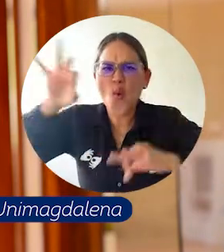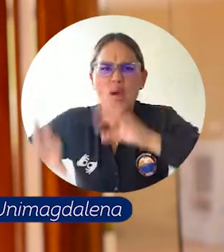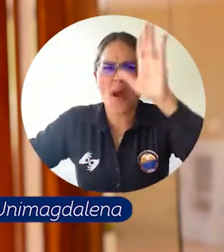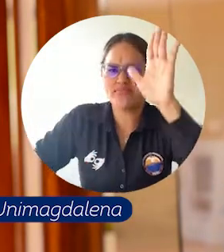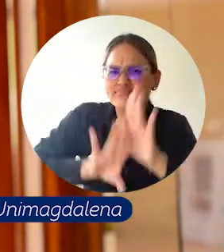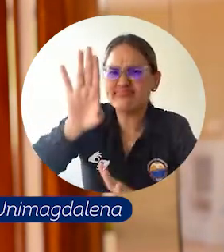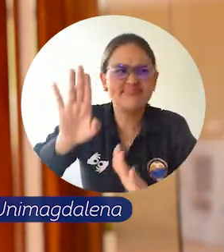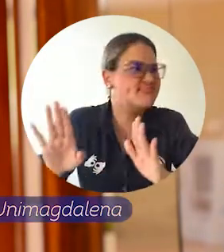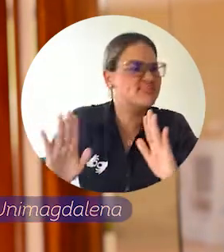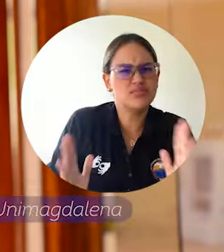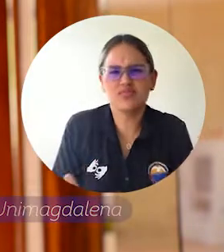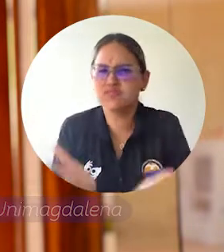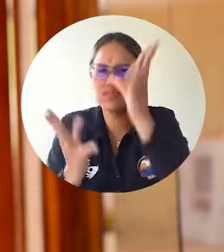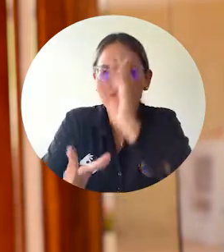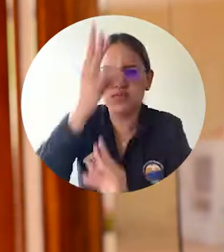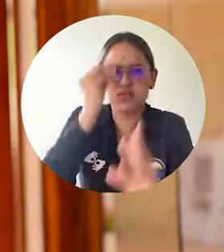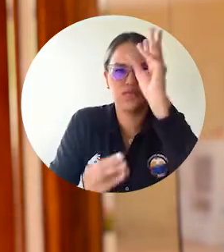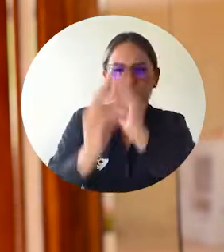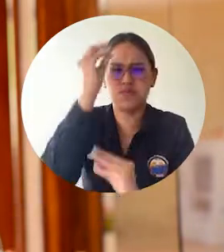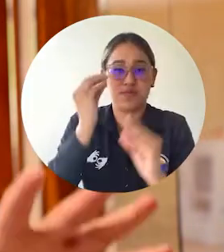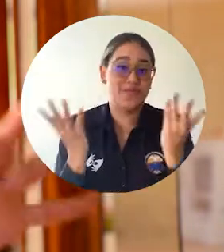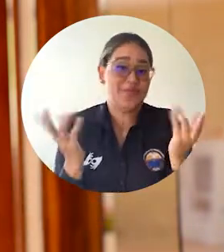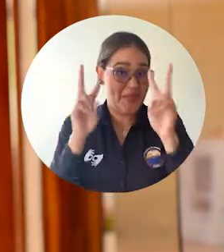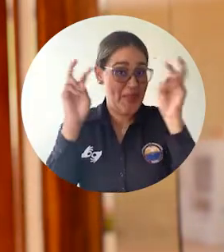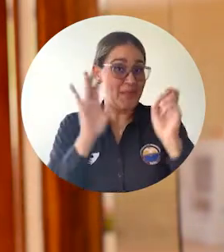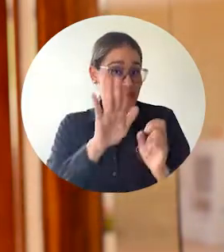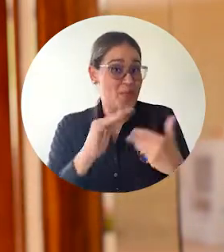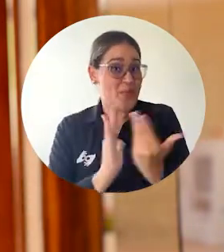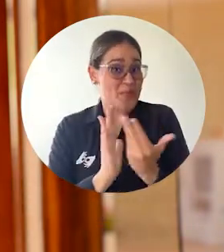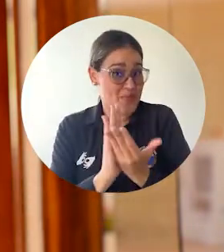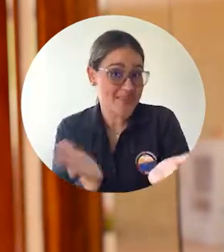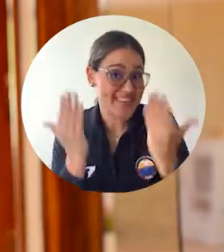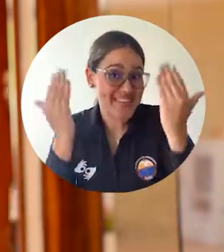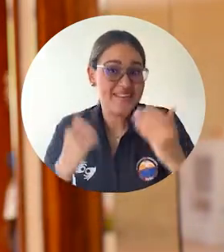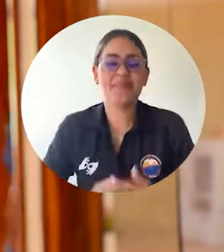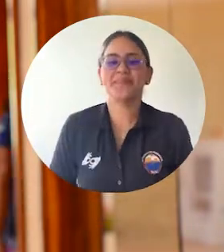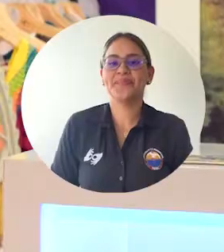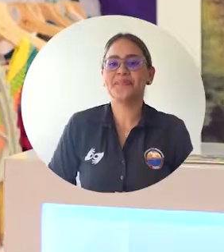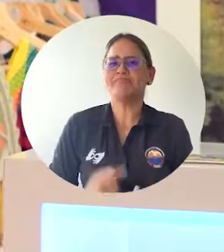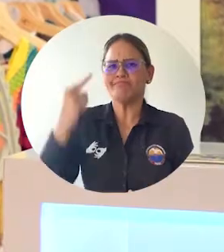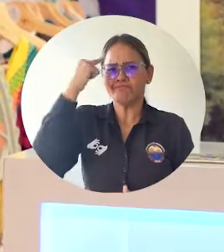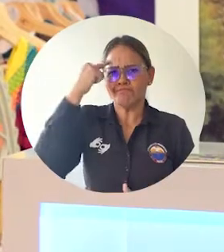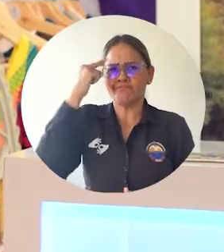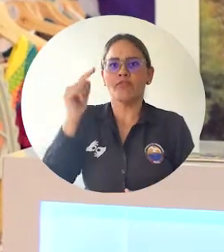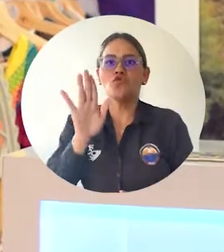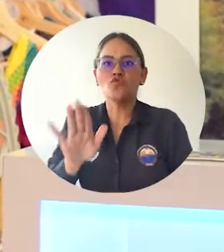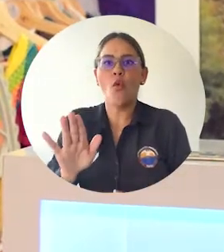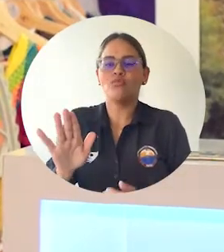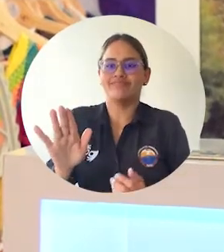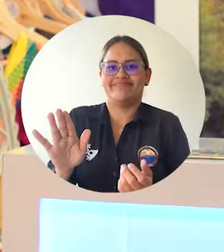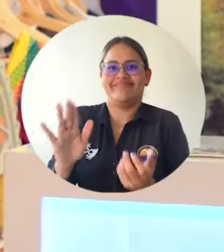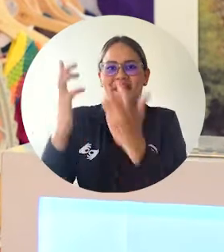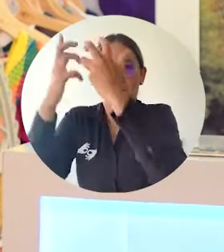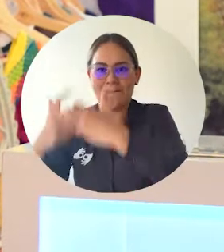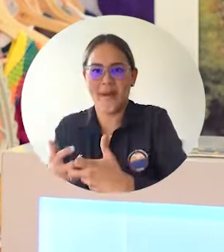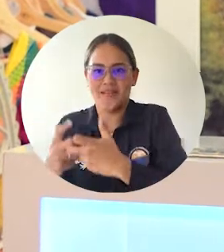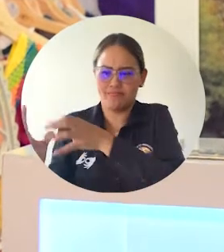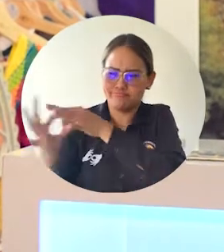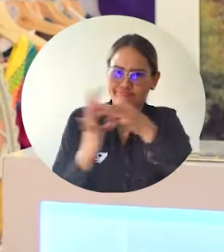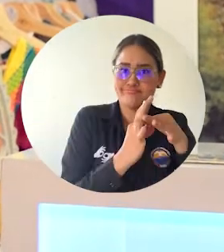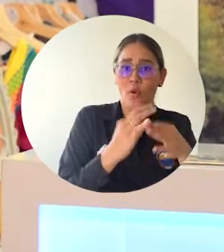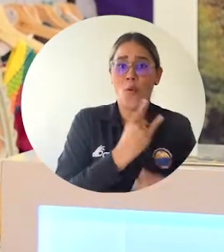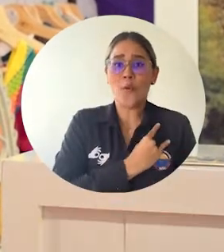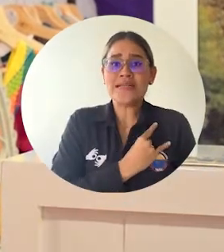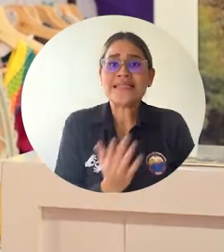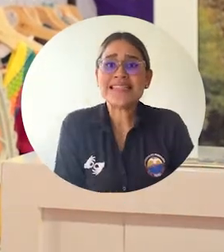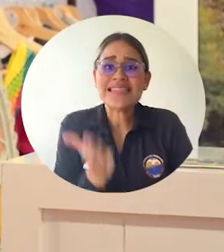fundamental estar aquí con un mensaje muy claro, generando educación como siempre lo ha hecho la Universidad del Magdalena. Un vínculo exitoso entre la academia y